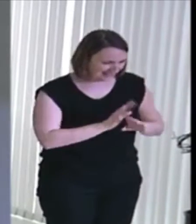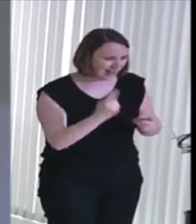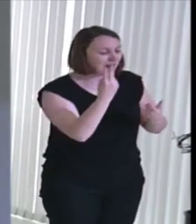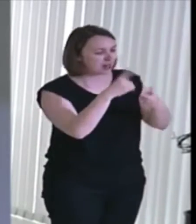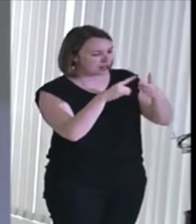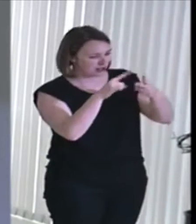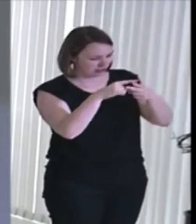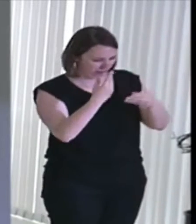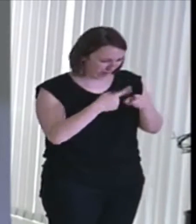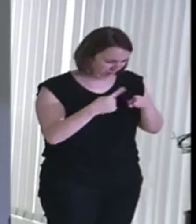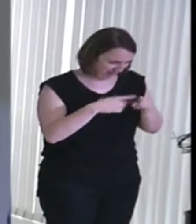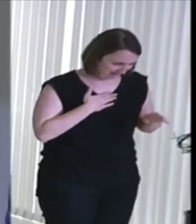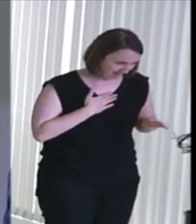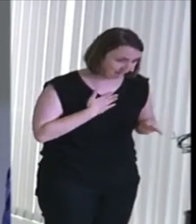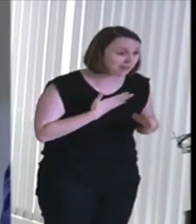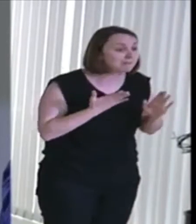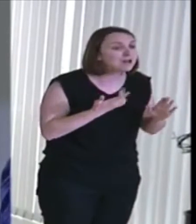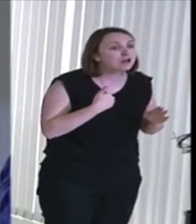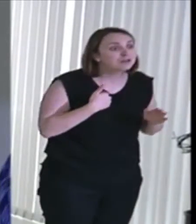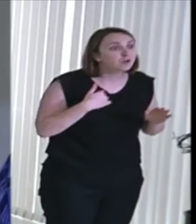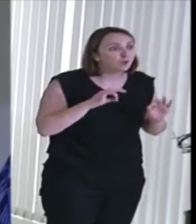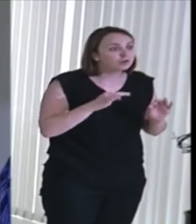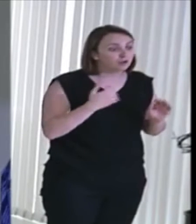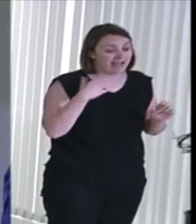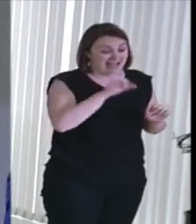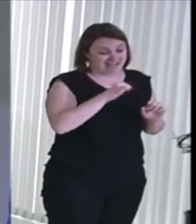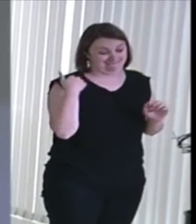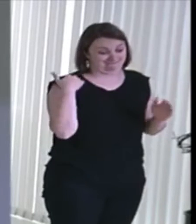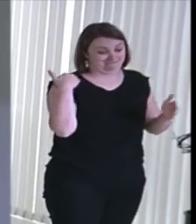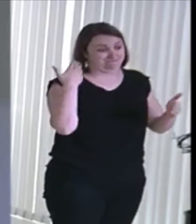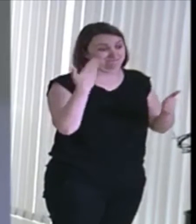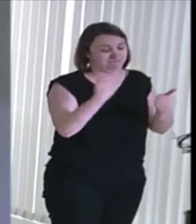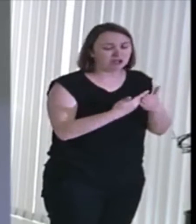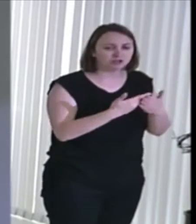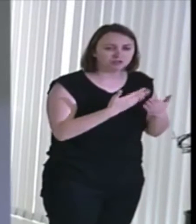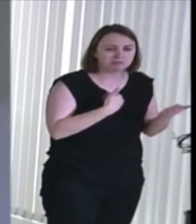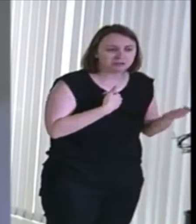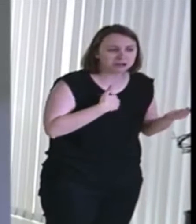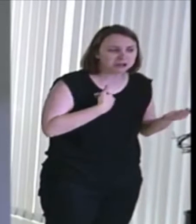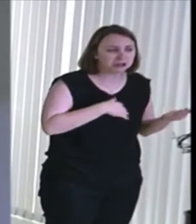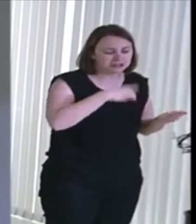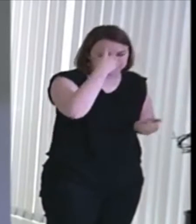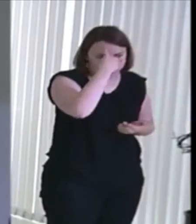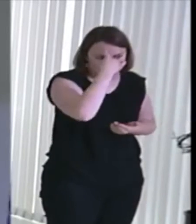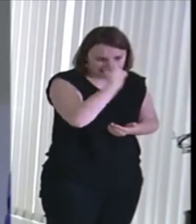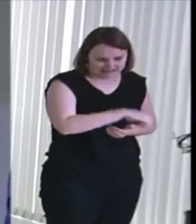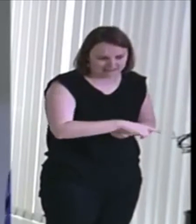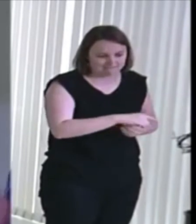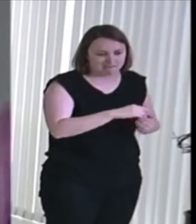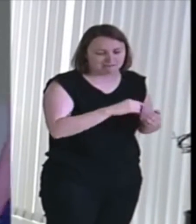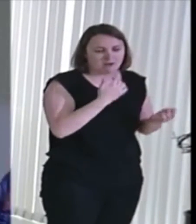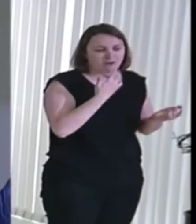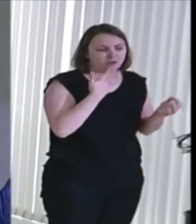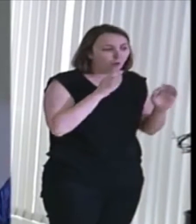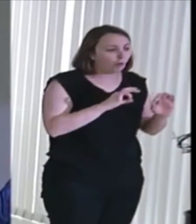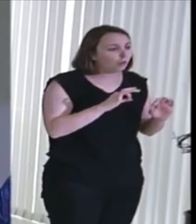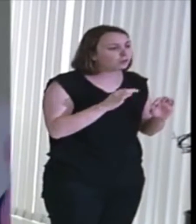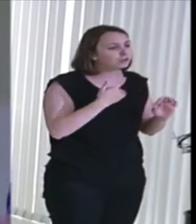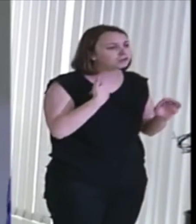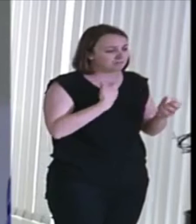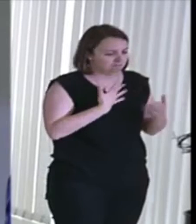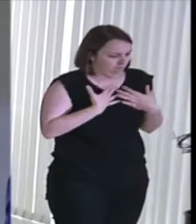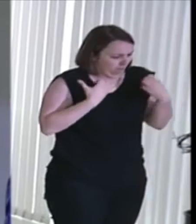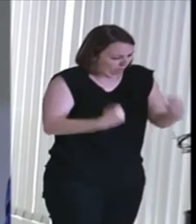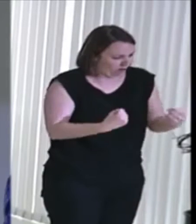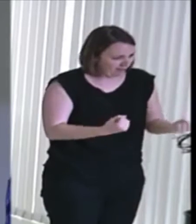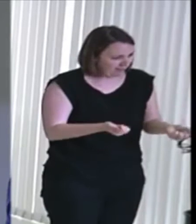cosas. Pero bueno, yo a lo largo de estos años sí que he tenido la suficiente resiliencia, por decirlo de alguna manera, o sea, sacar esa fortaleza y